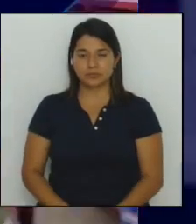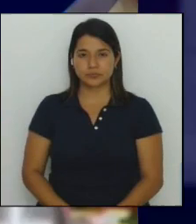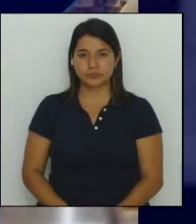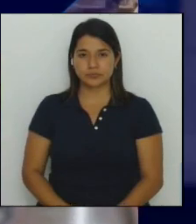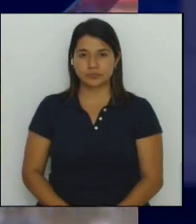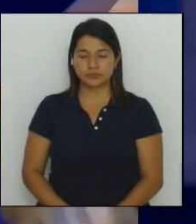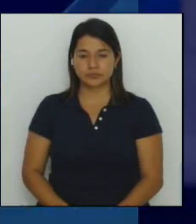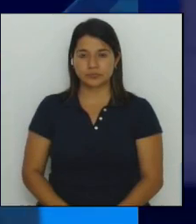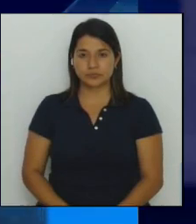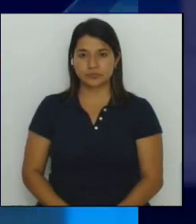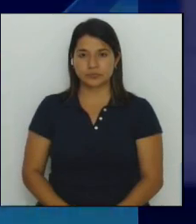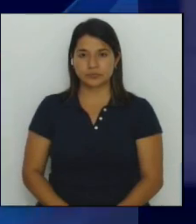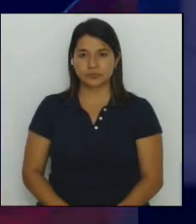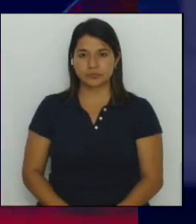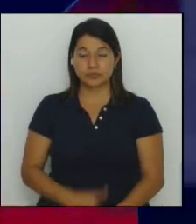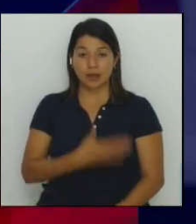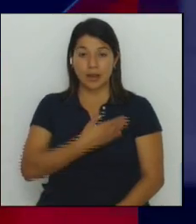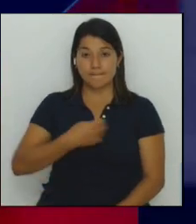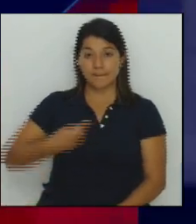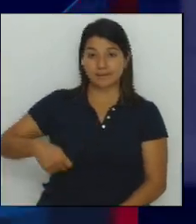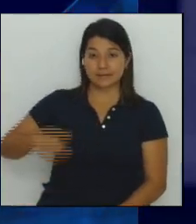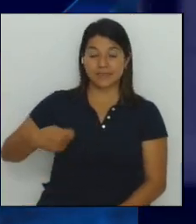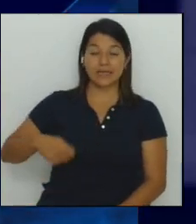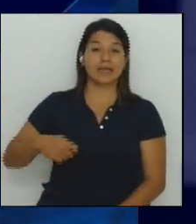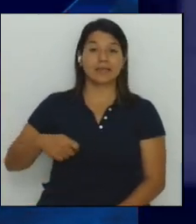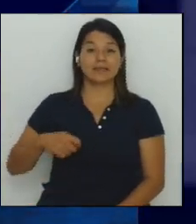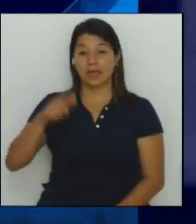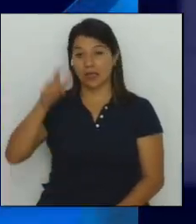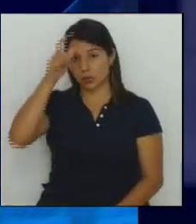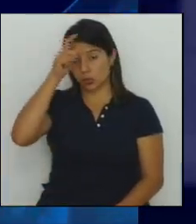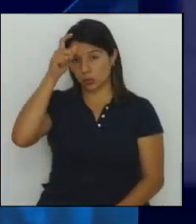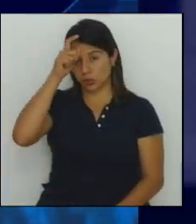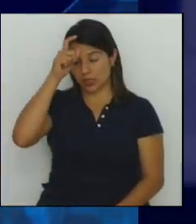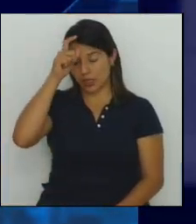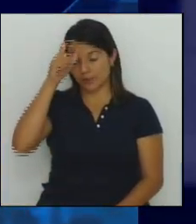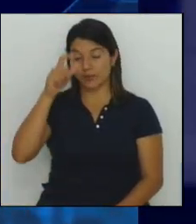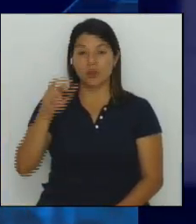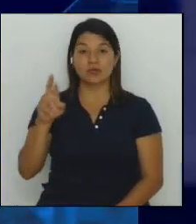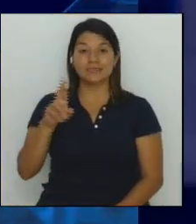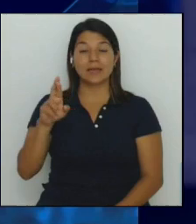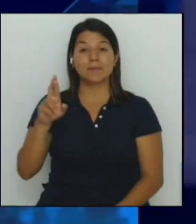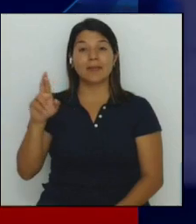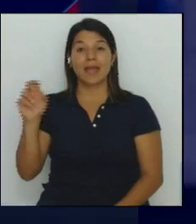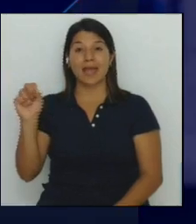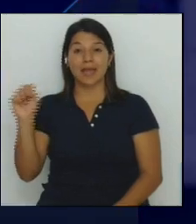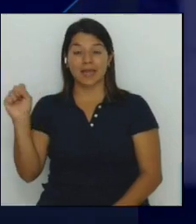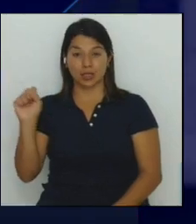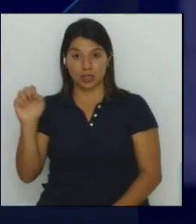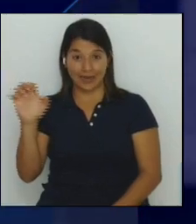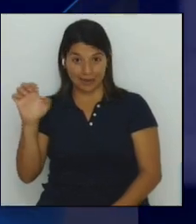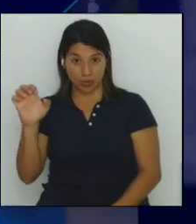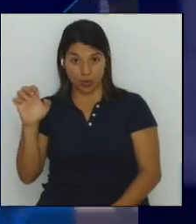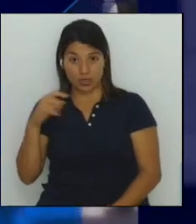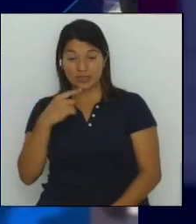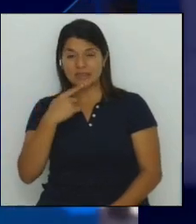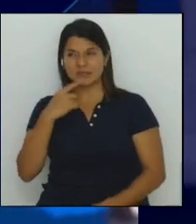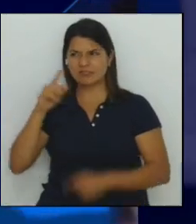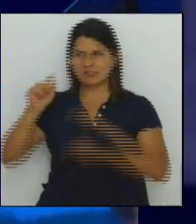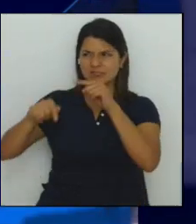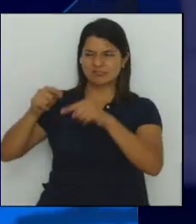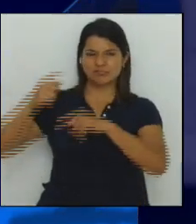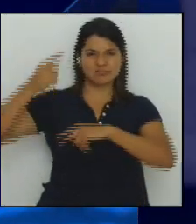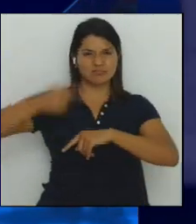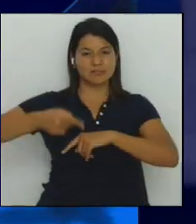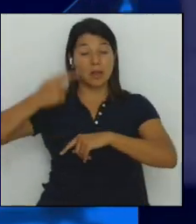El presidente conservador de Turquía, Recep Erdogan, acusado de autoritarismo, salió mucho mejor parado de lo que le predecían